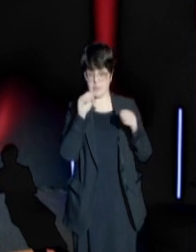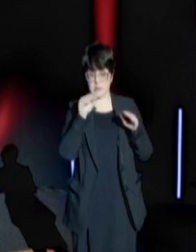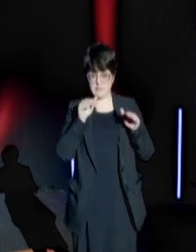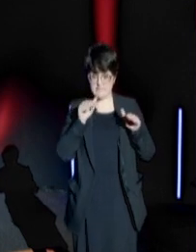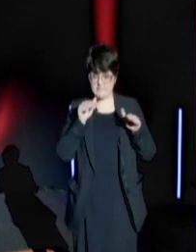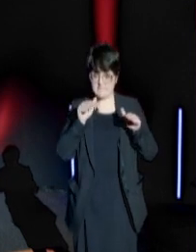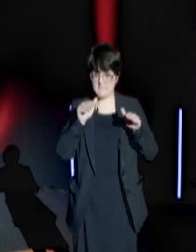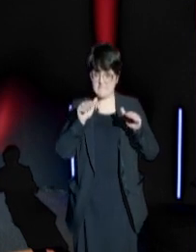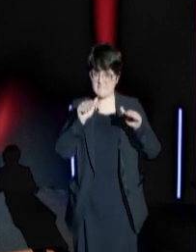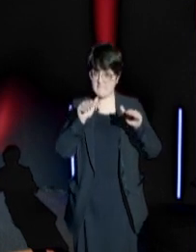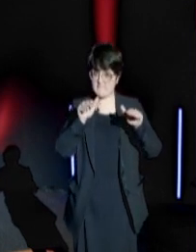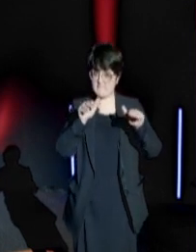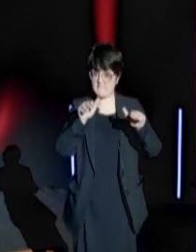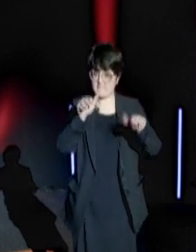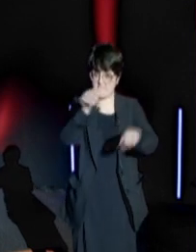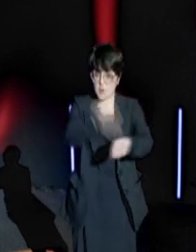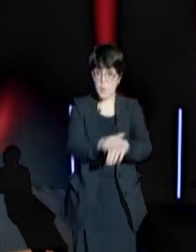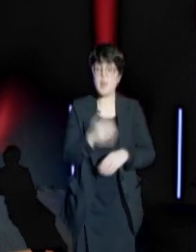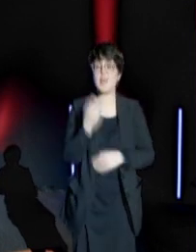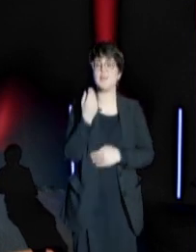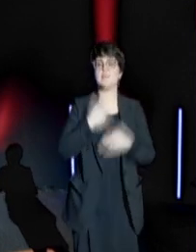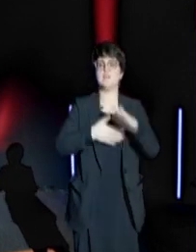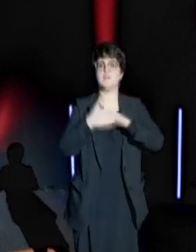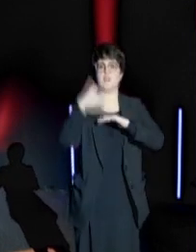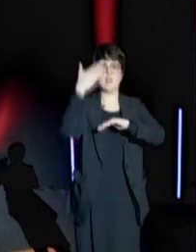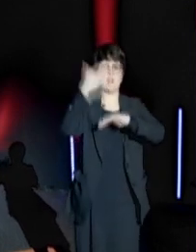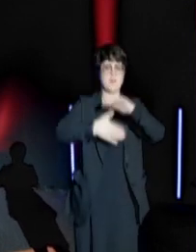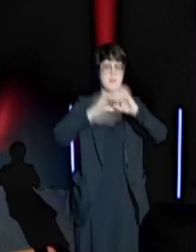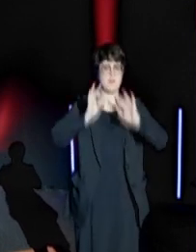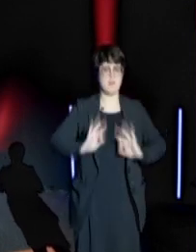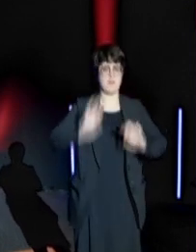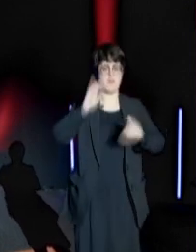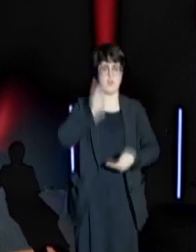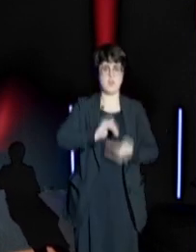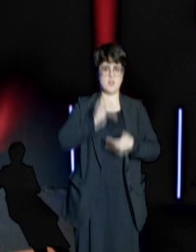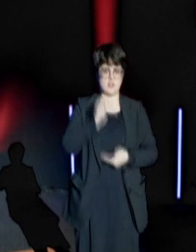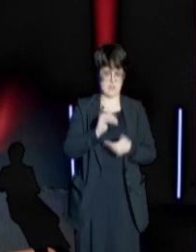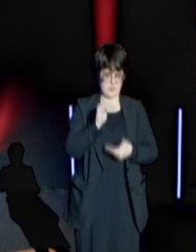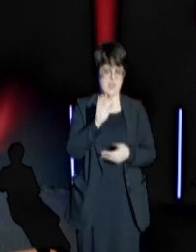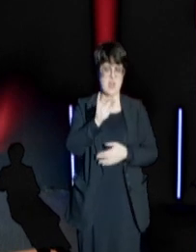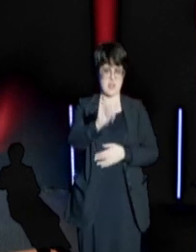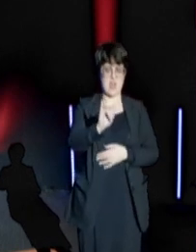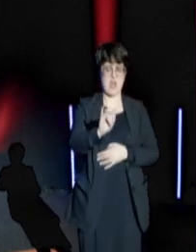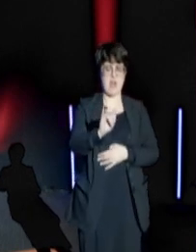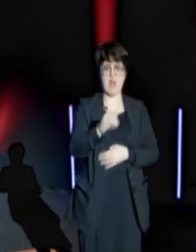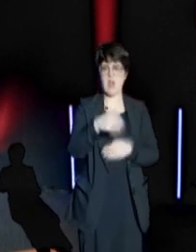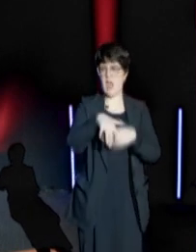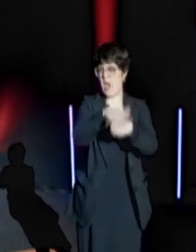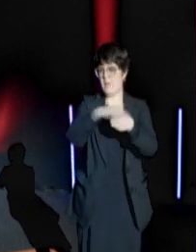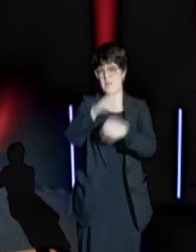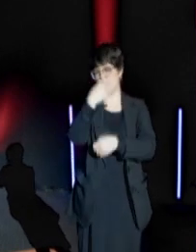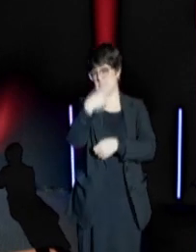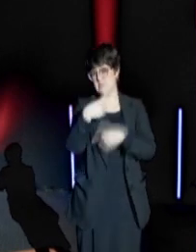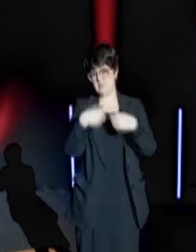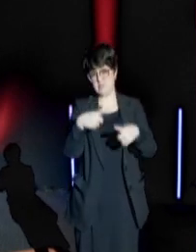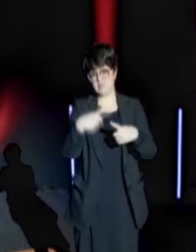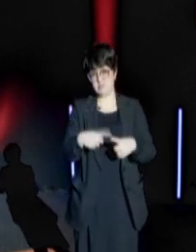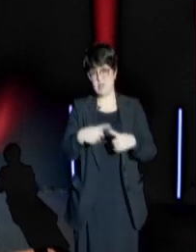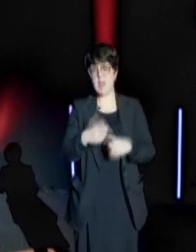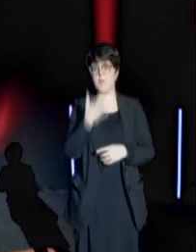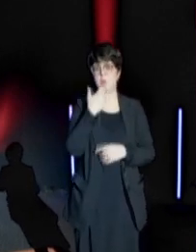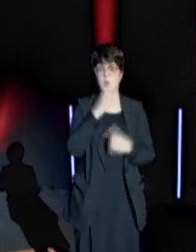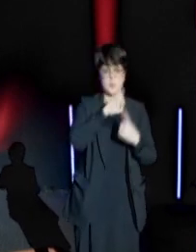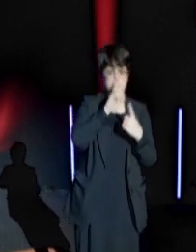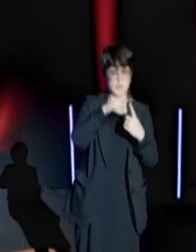preveer va a haber H restricciones de capacidad va a haber shortages en muchos ámbitos y uno es el del talento